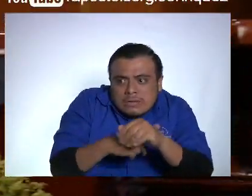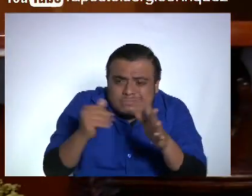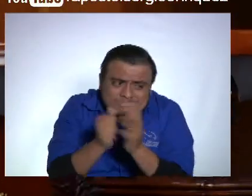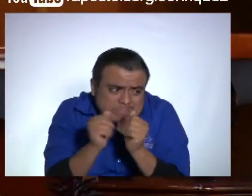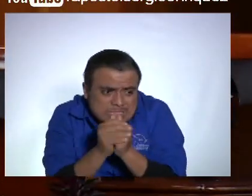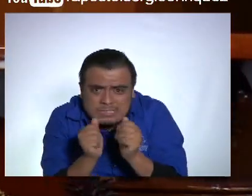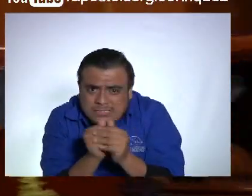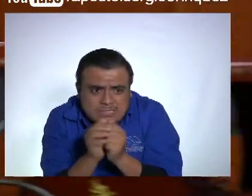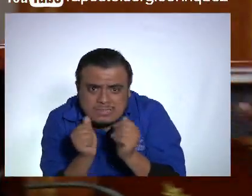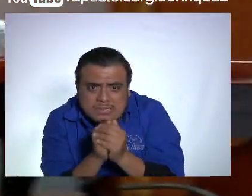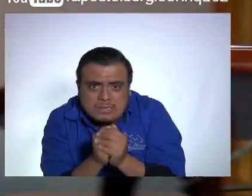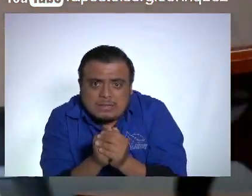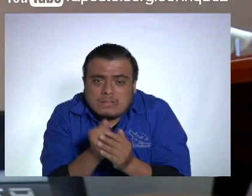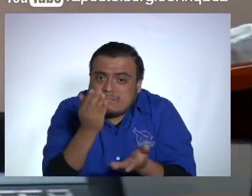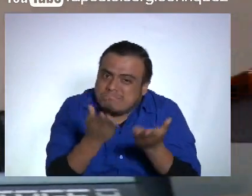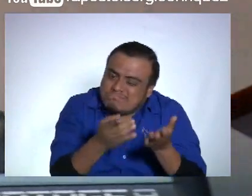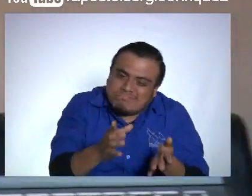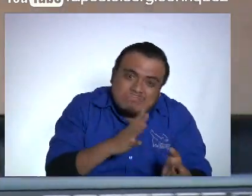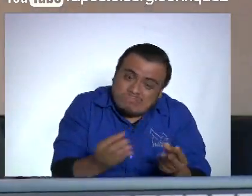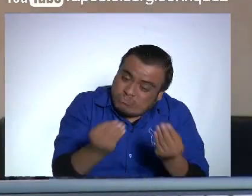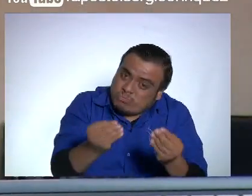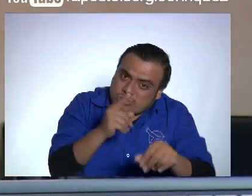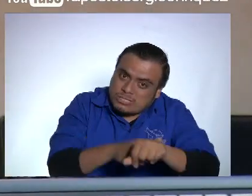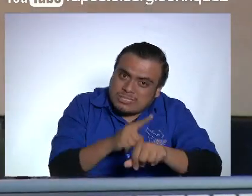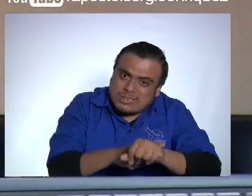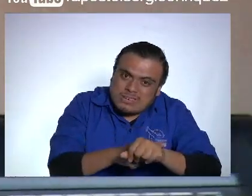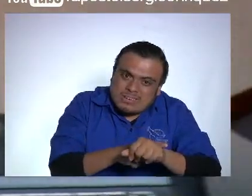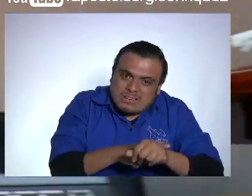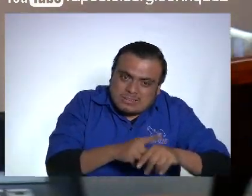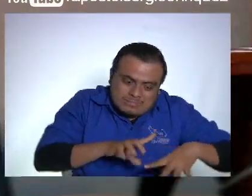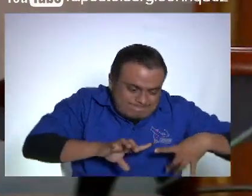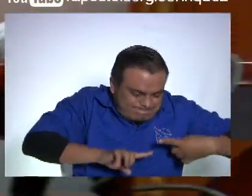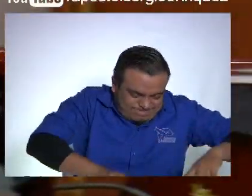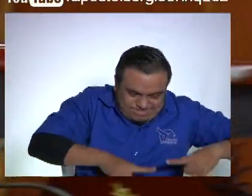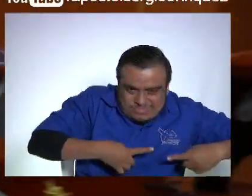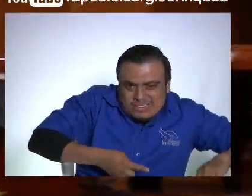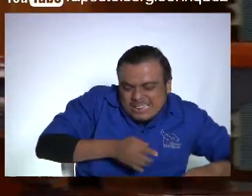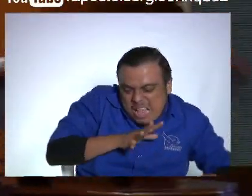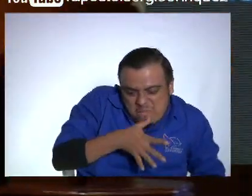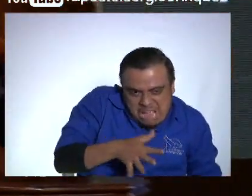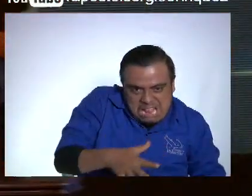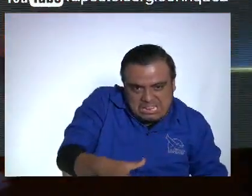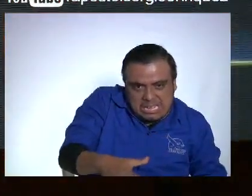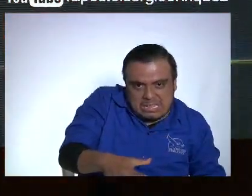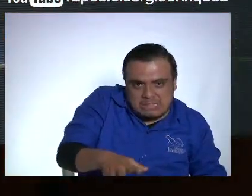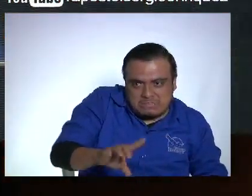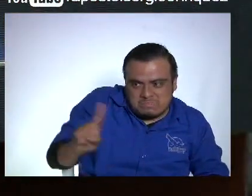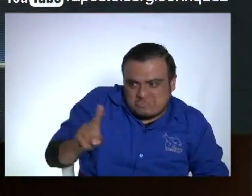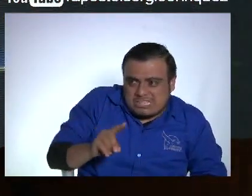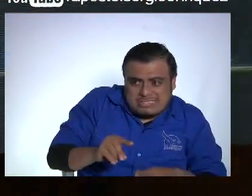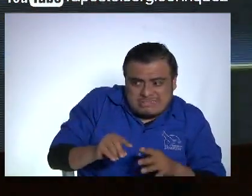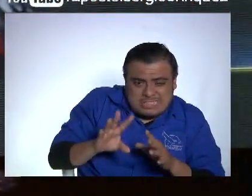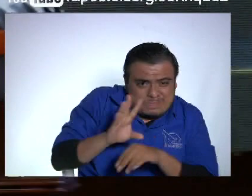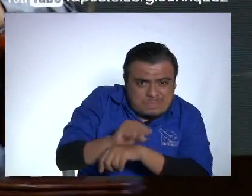¿Cuánto tiempo llevas con ese dolor, con esa amargura que no te deja en paz? Perdona.